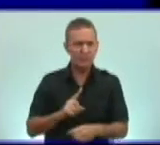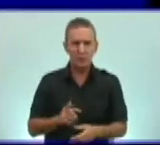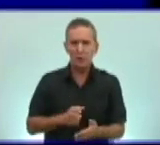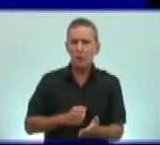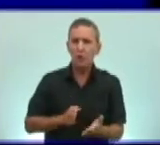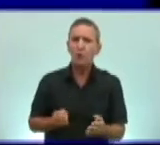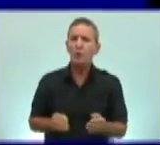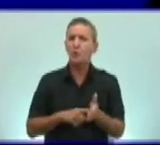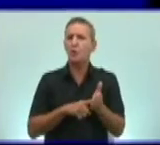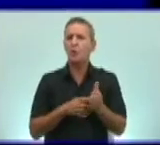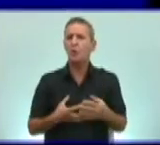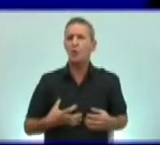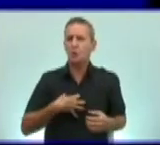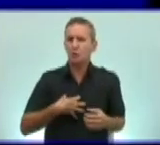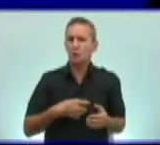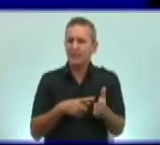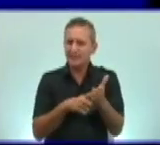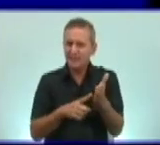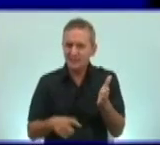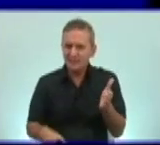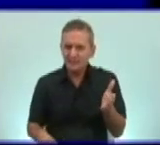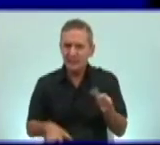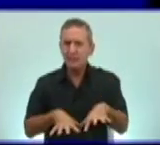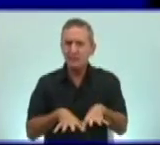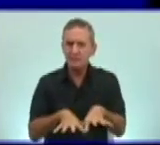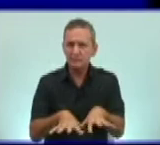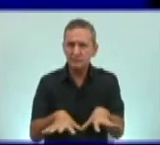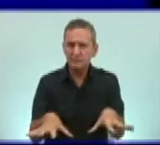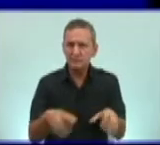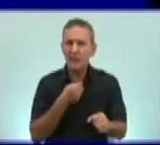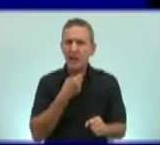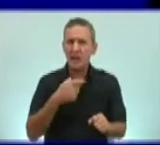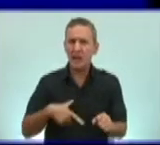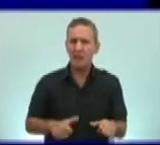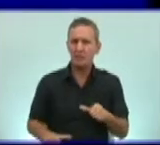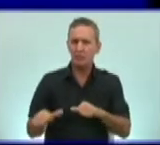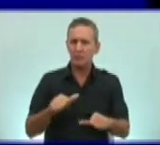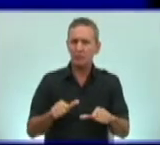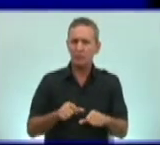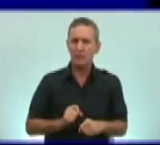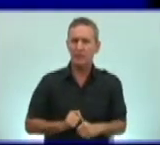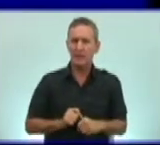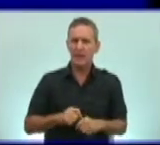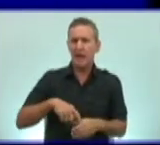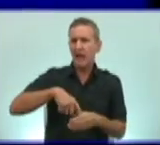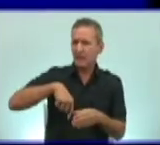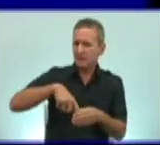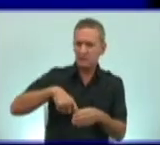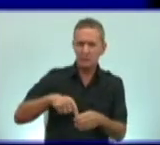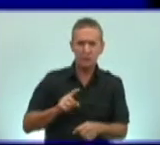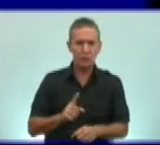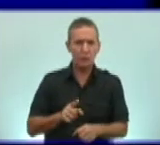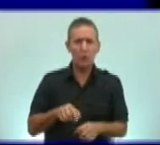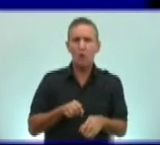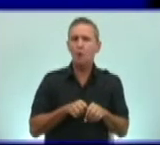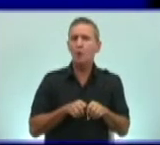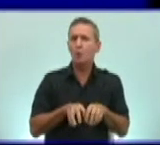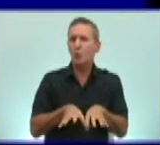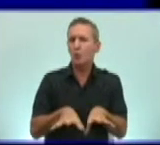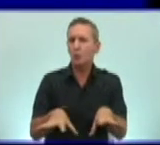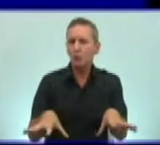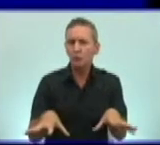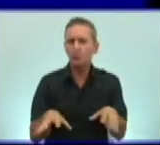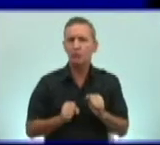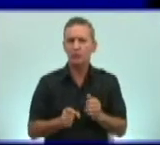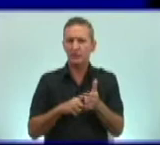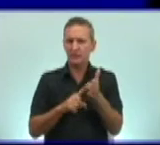corriente eléctrica. Y hay ejemplos de sustancias que al disolverse no conducen la corriente eléctrica. A